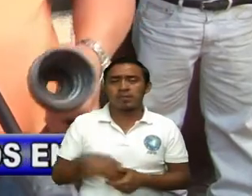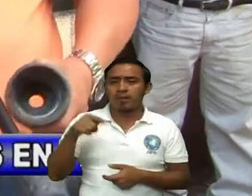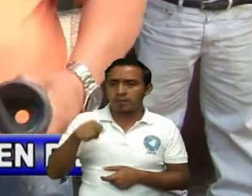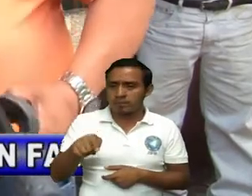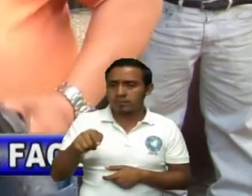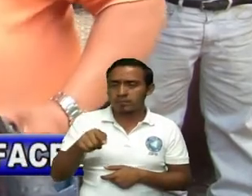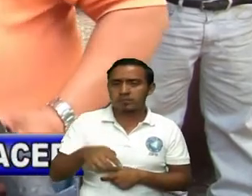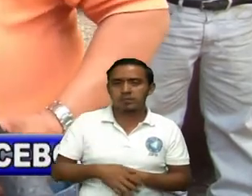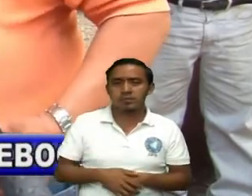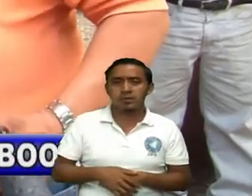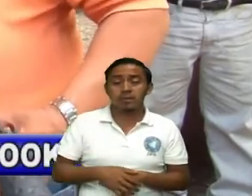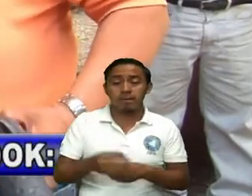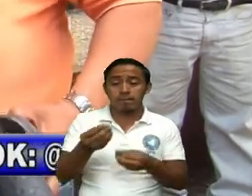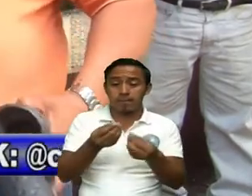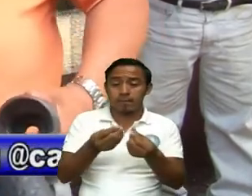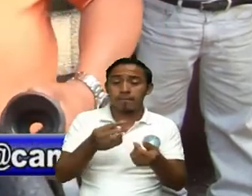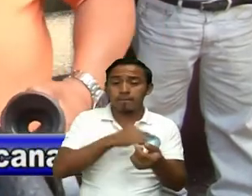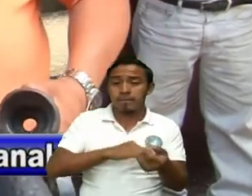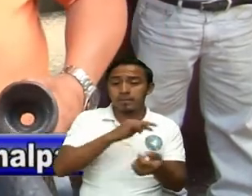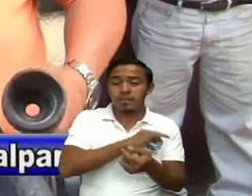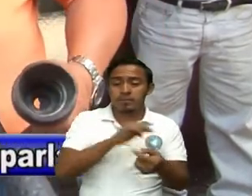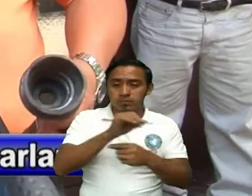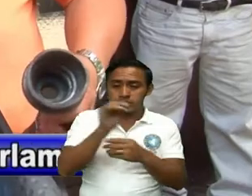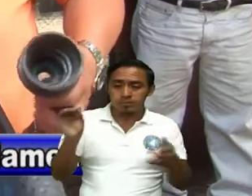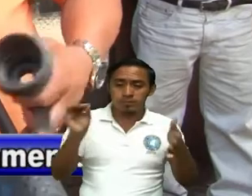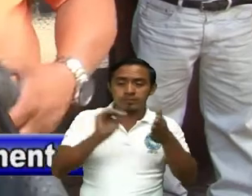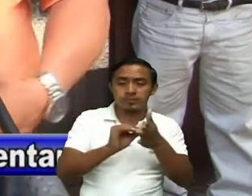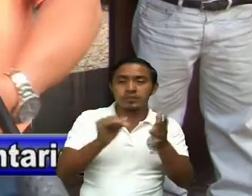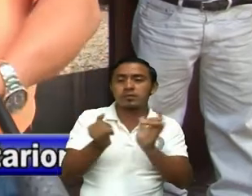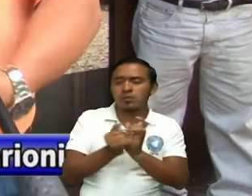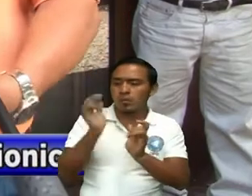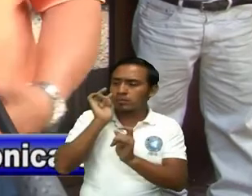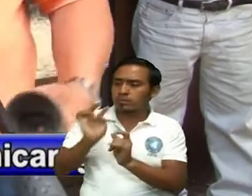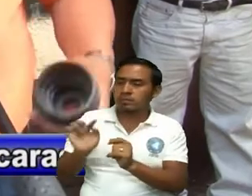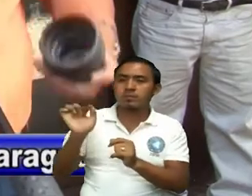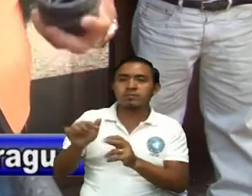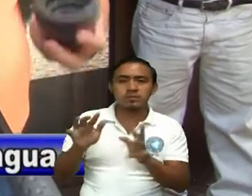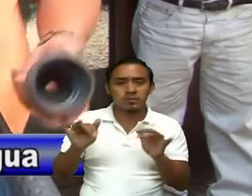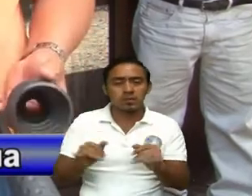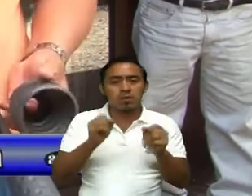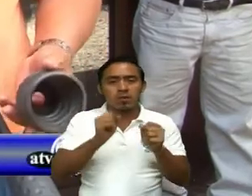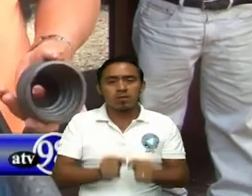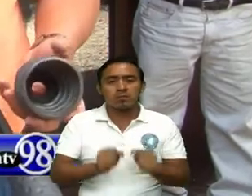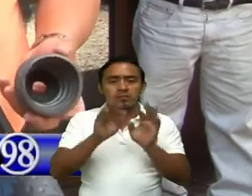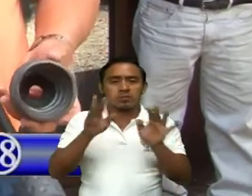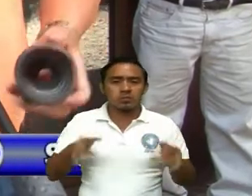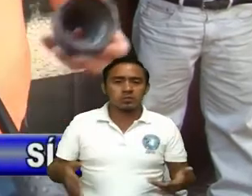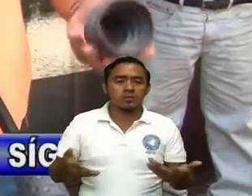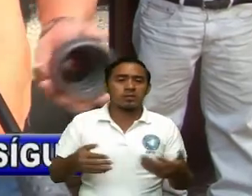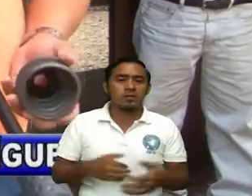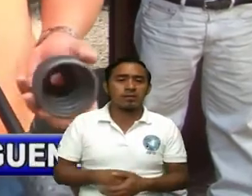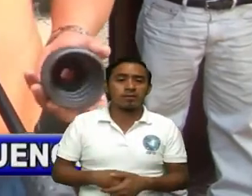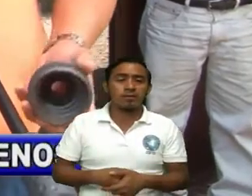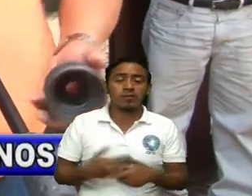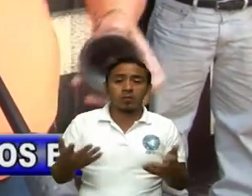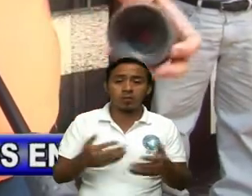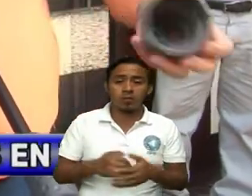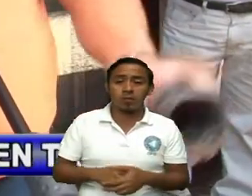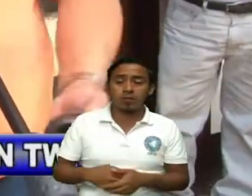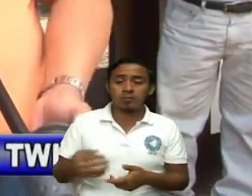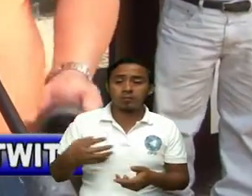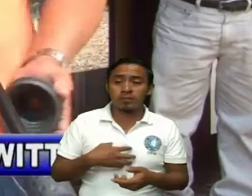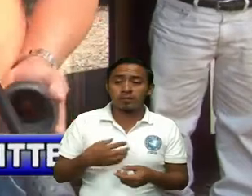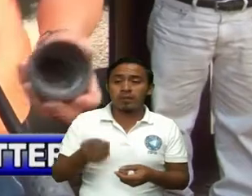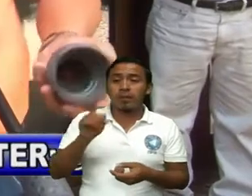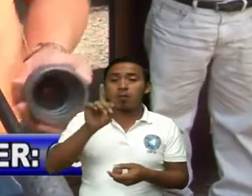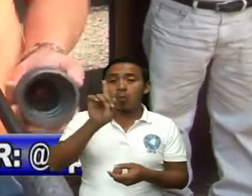das, ¿verdad?, valor agregado a todos estos productos, te das cuenta que ya las y los recicladores, en vez de que nos estén dando